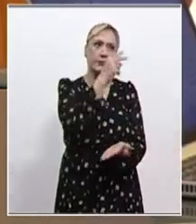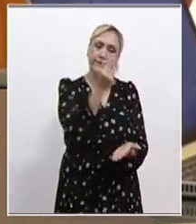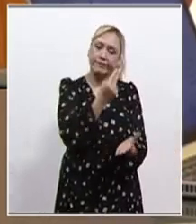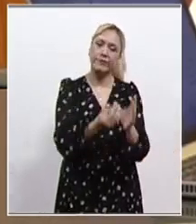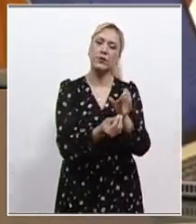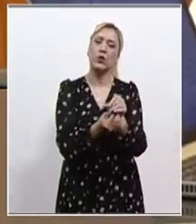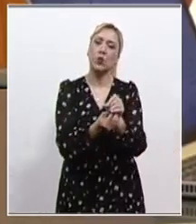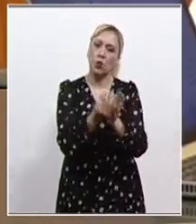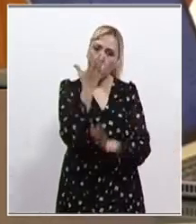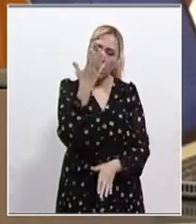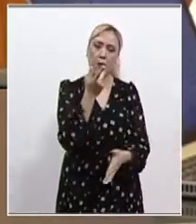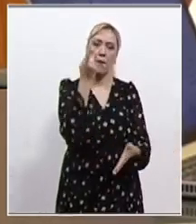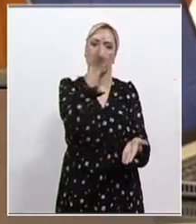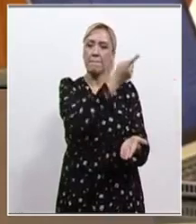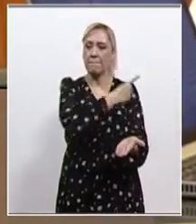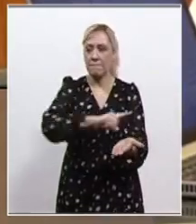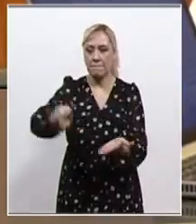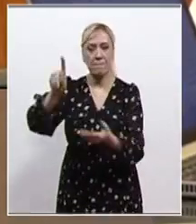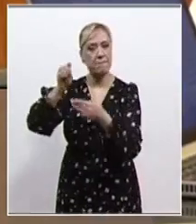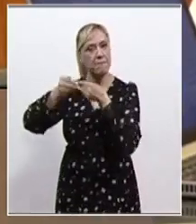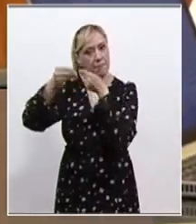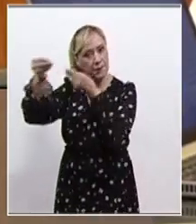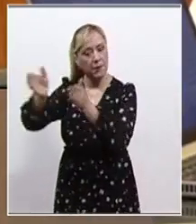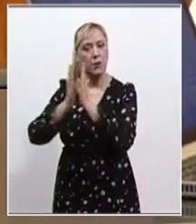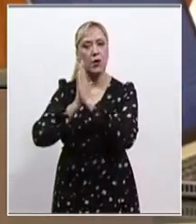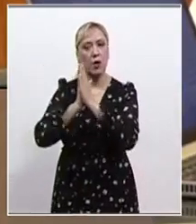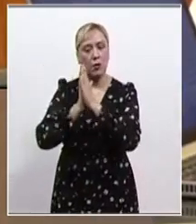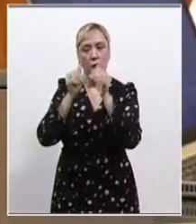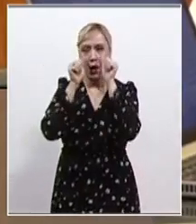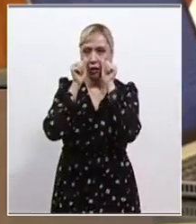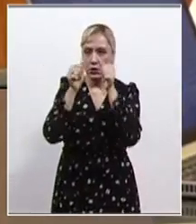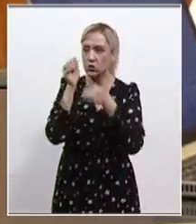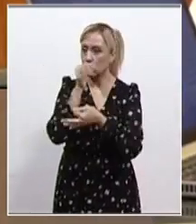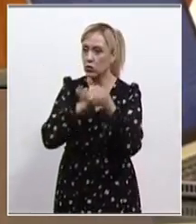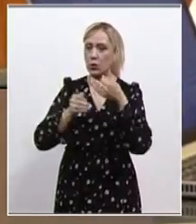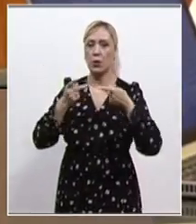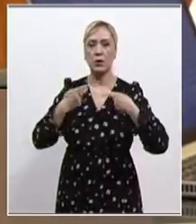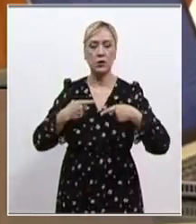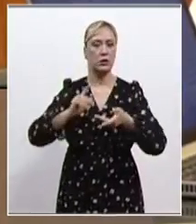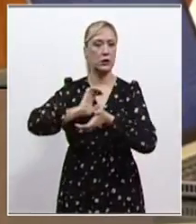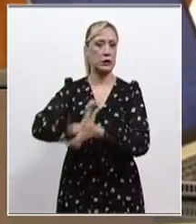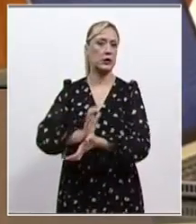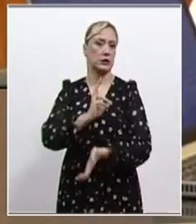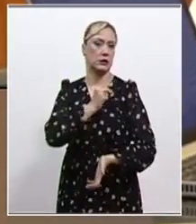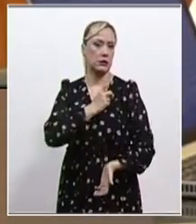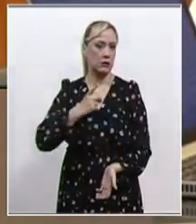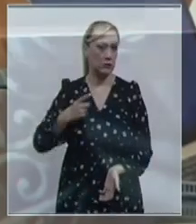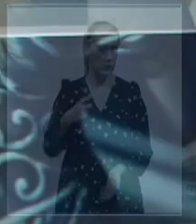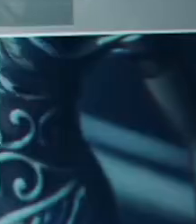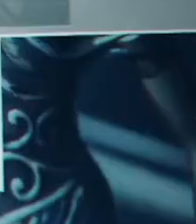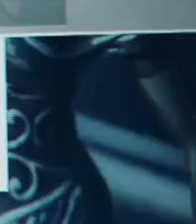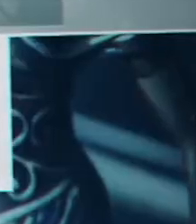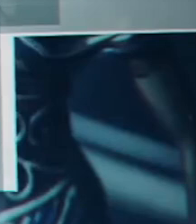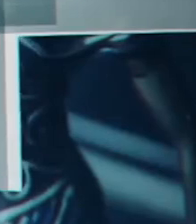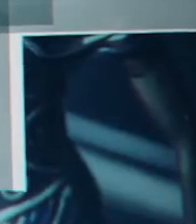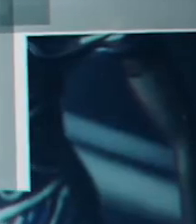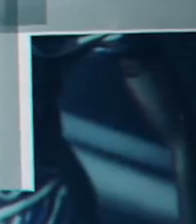nueva determinación en la que atienda los agravios que expuso el actor en la demanda estatal.